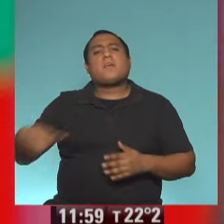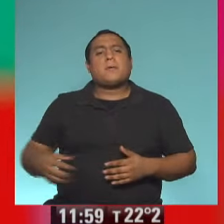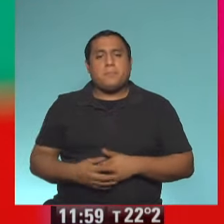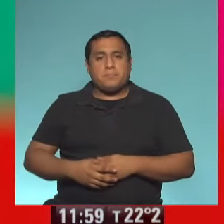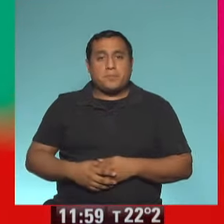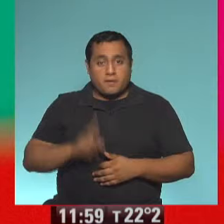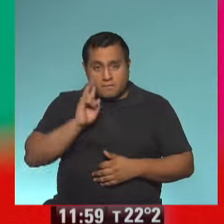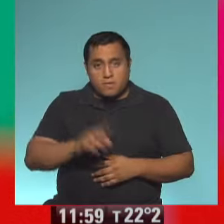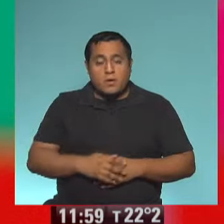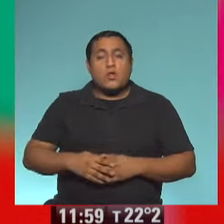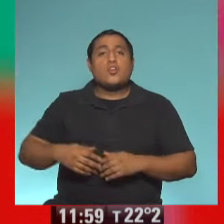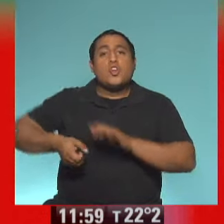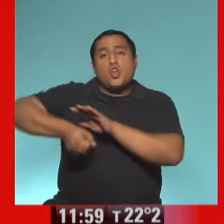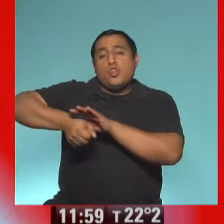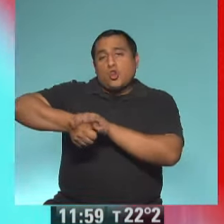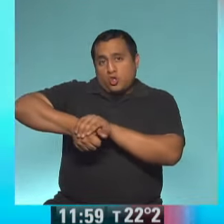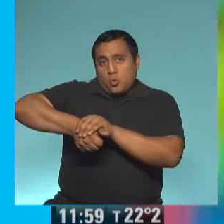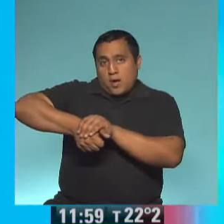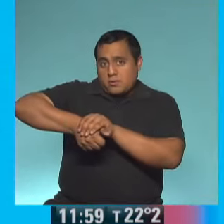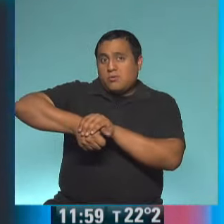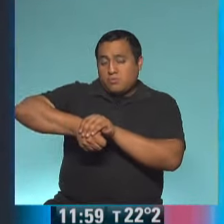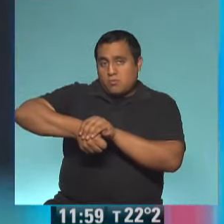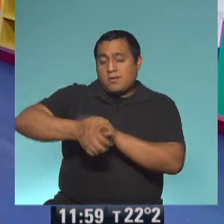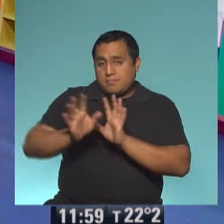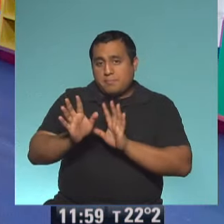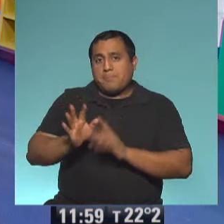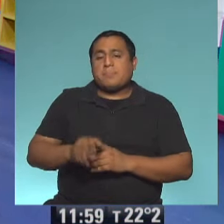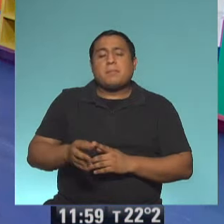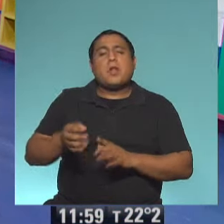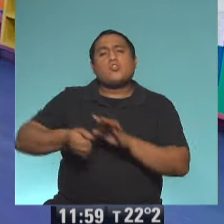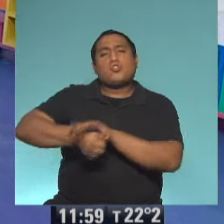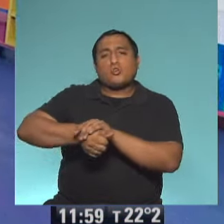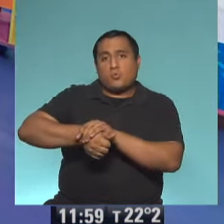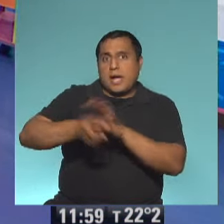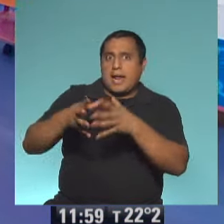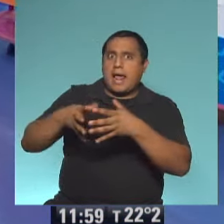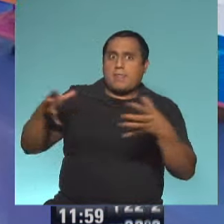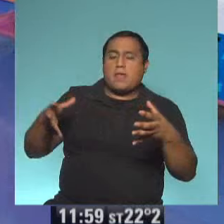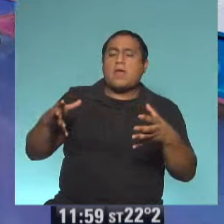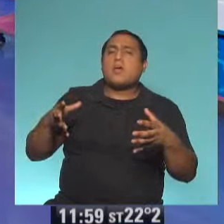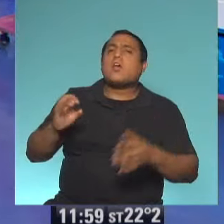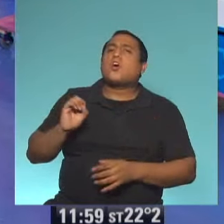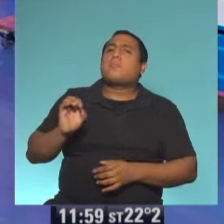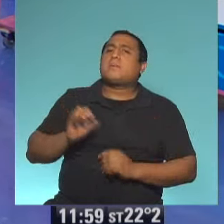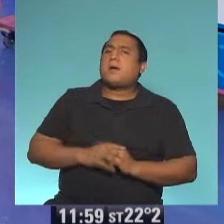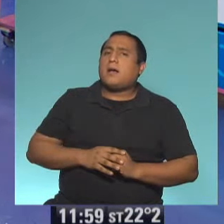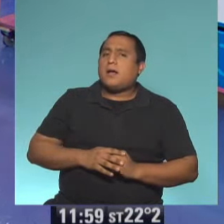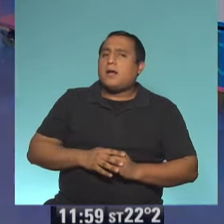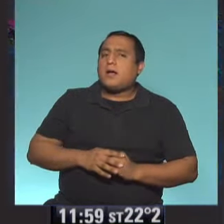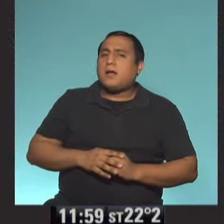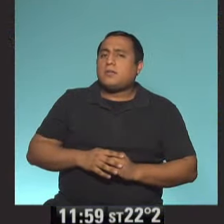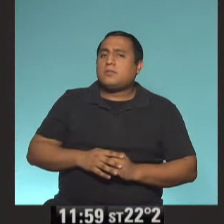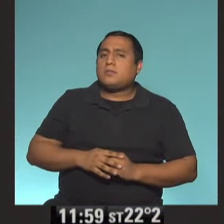Se llega a ver. Tenemos una tortuga, pero ¿saben qué? Es una tortuga muy grande. Entonces, ¿cómo se llama? ¿Cómo se llama una